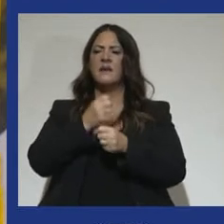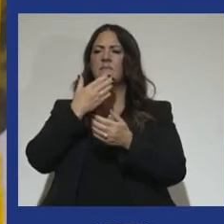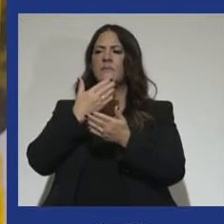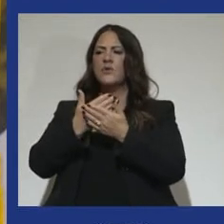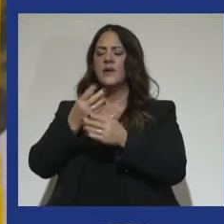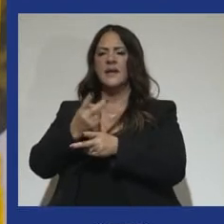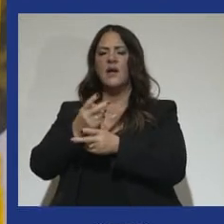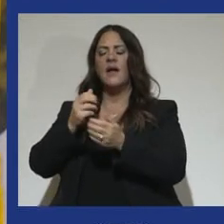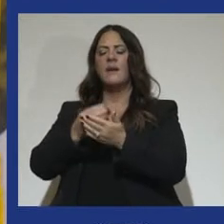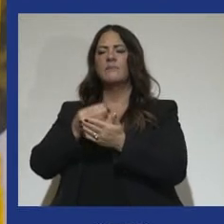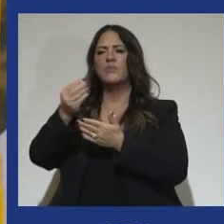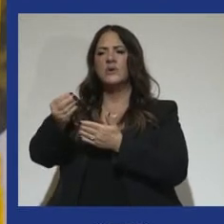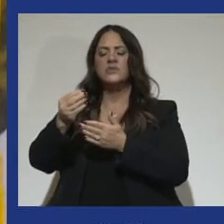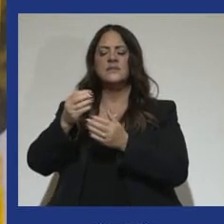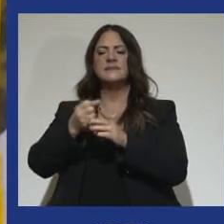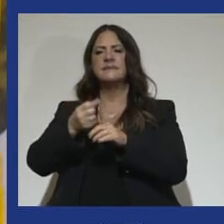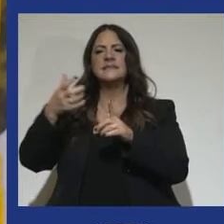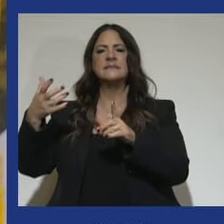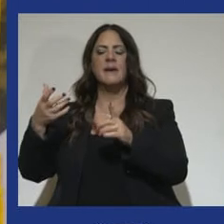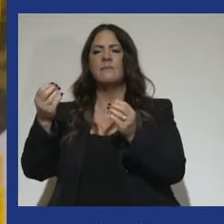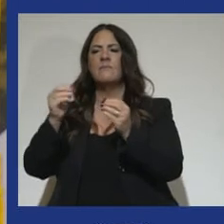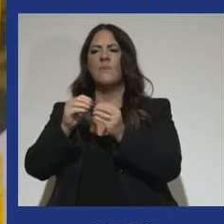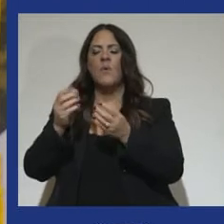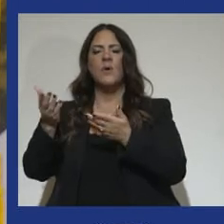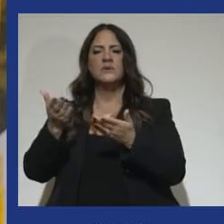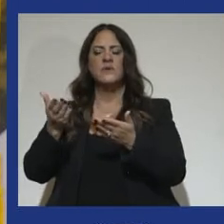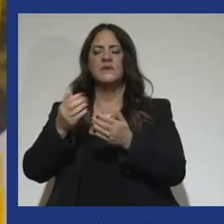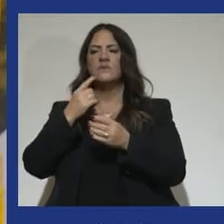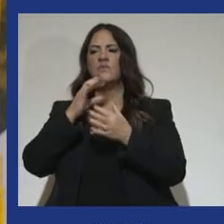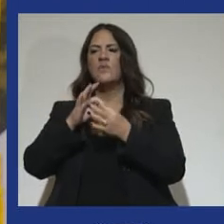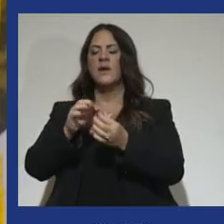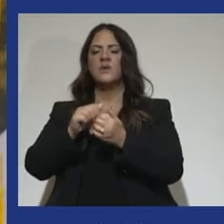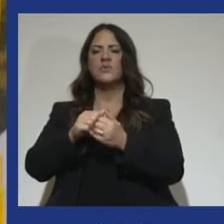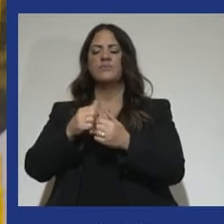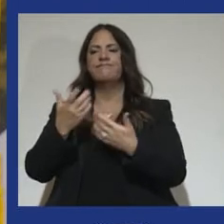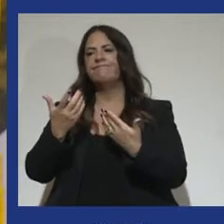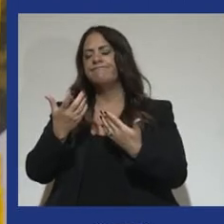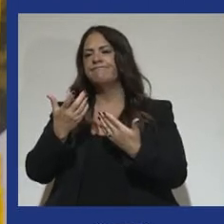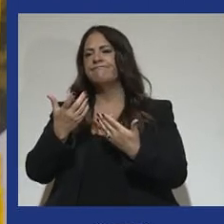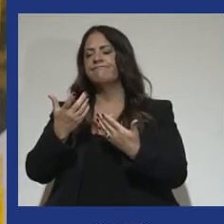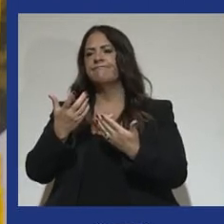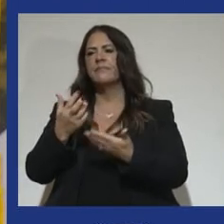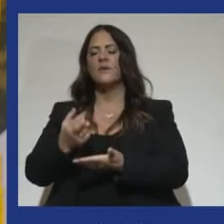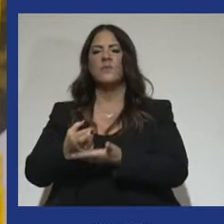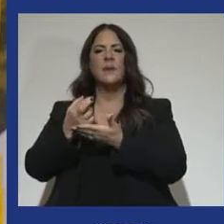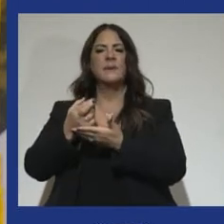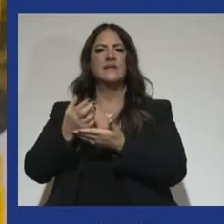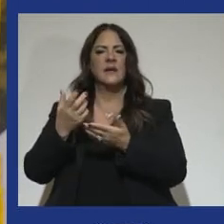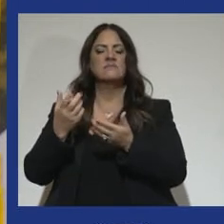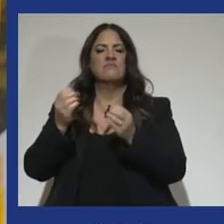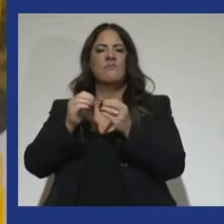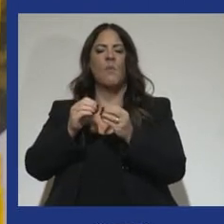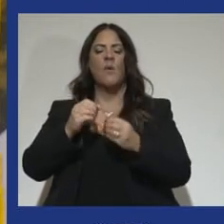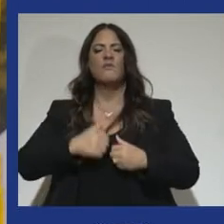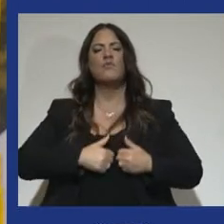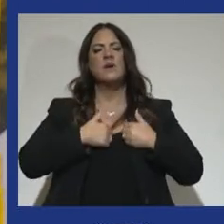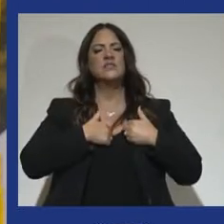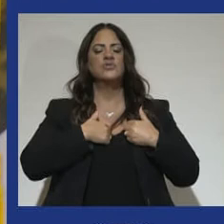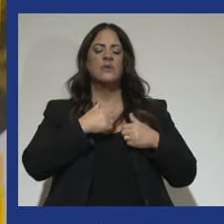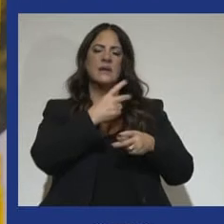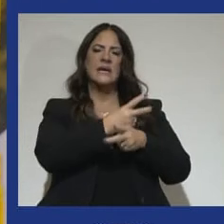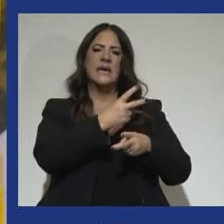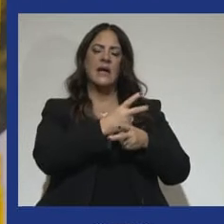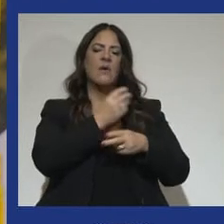servicios médicos para comprar adquirir y expandir o rehabilitar en algunos casos